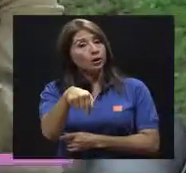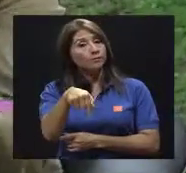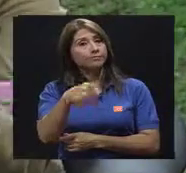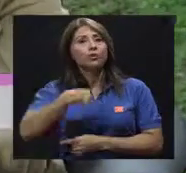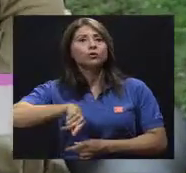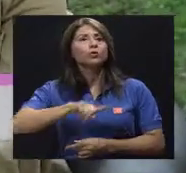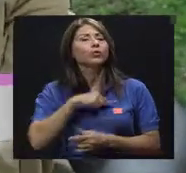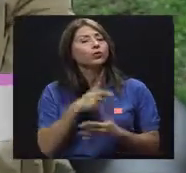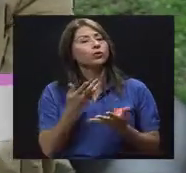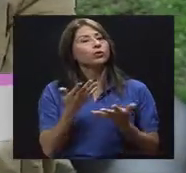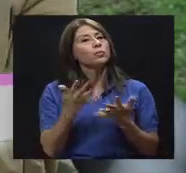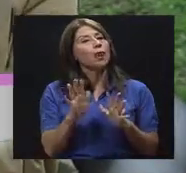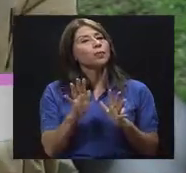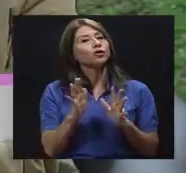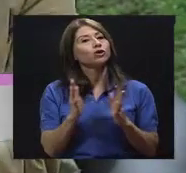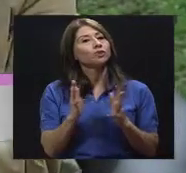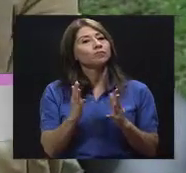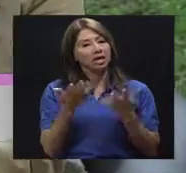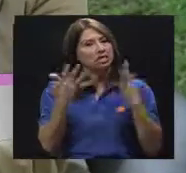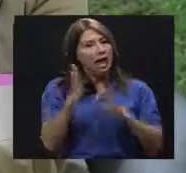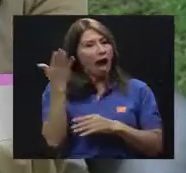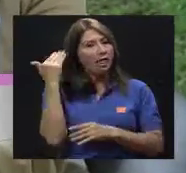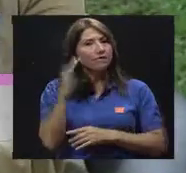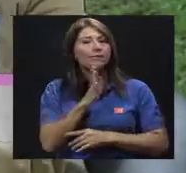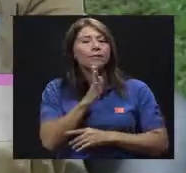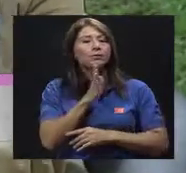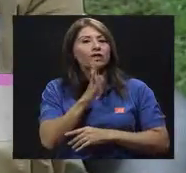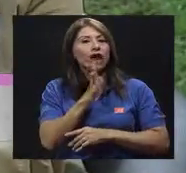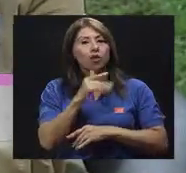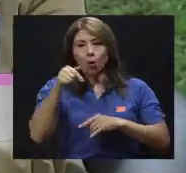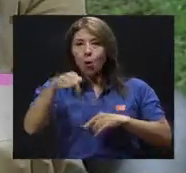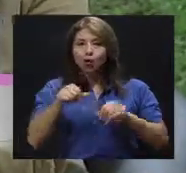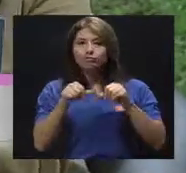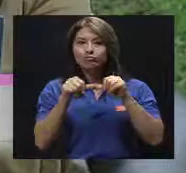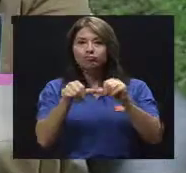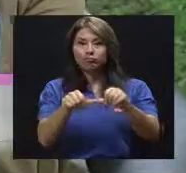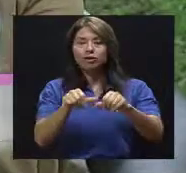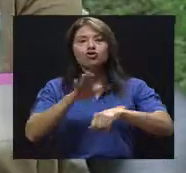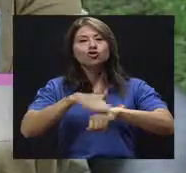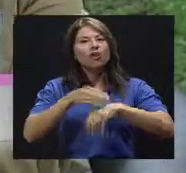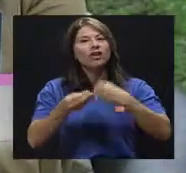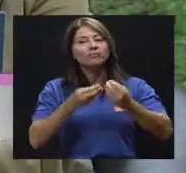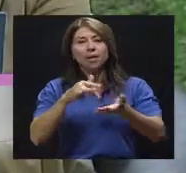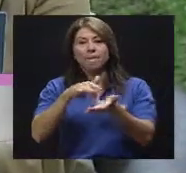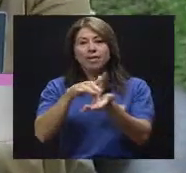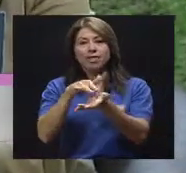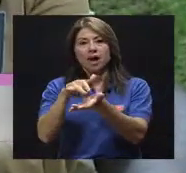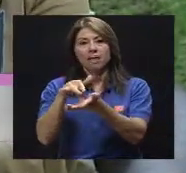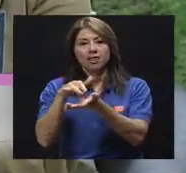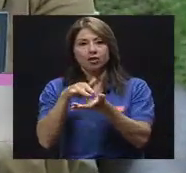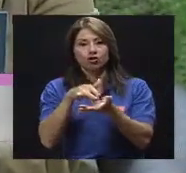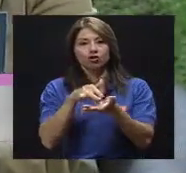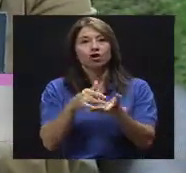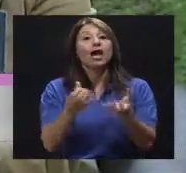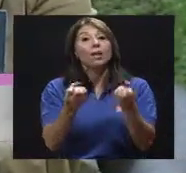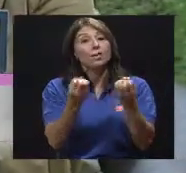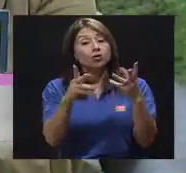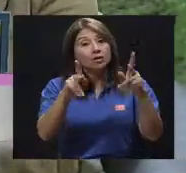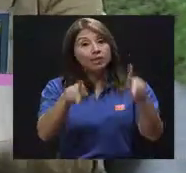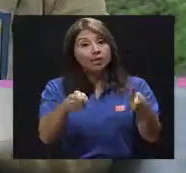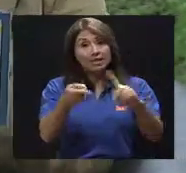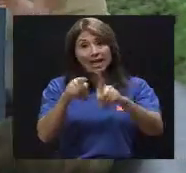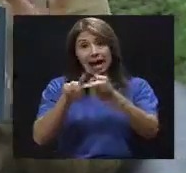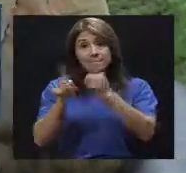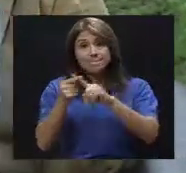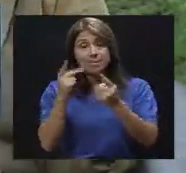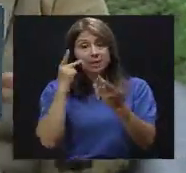retomar un programa que habíamos hablado anteriormente sobre los medicamentos. Había muchas consultas de varios amigos televidentes que